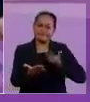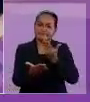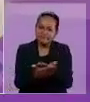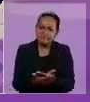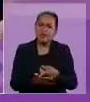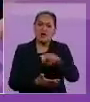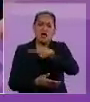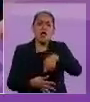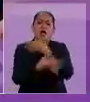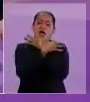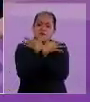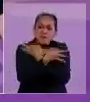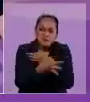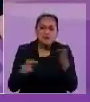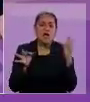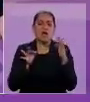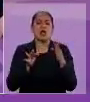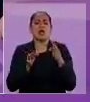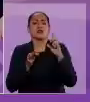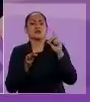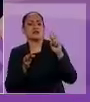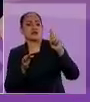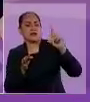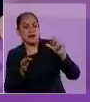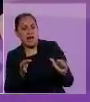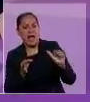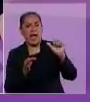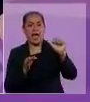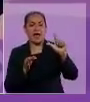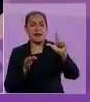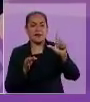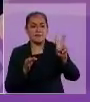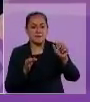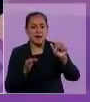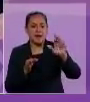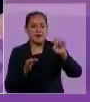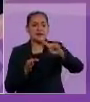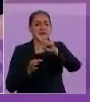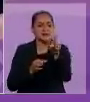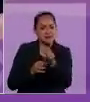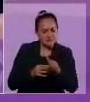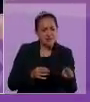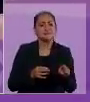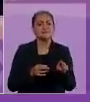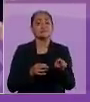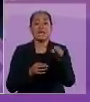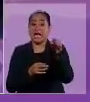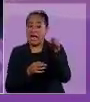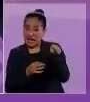anuncio que la doctora María Elena Álvarez Bullá Roses, sí.